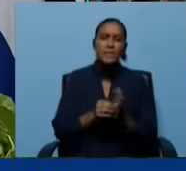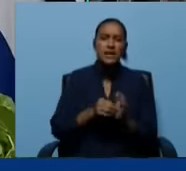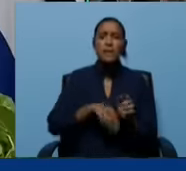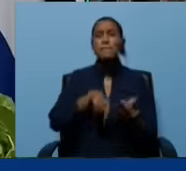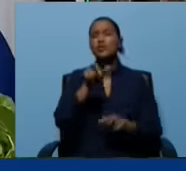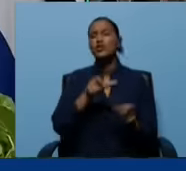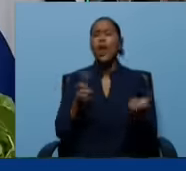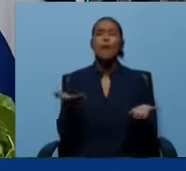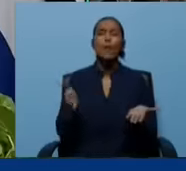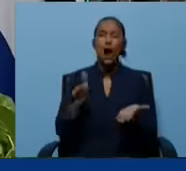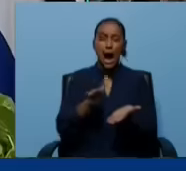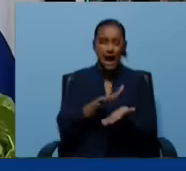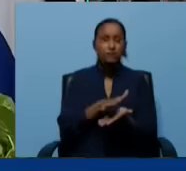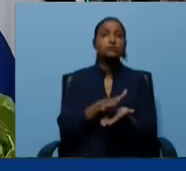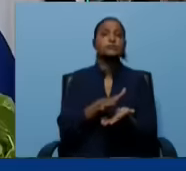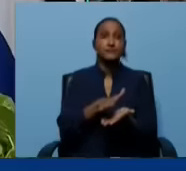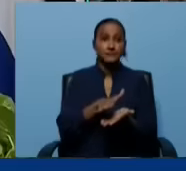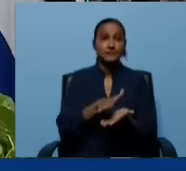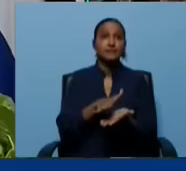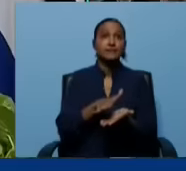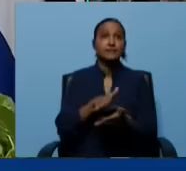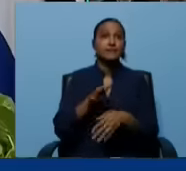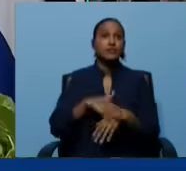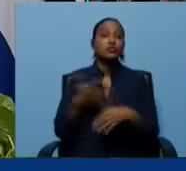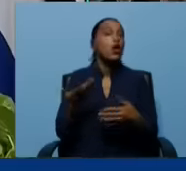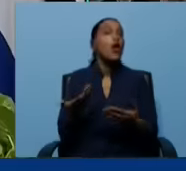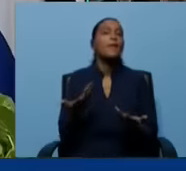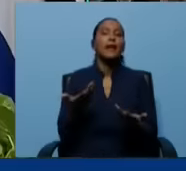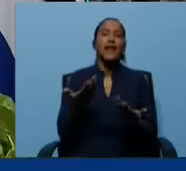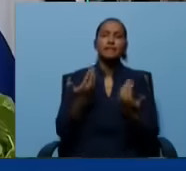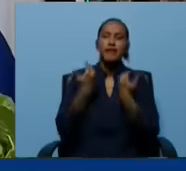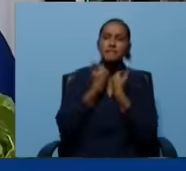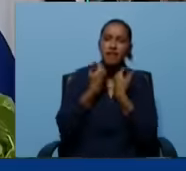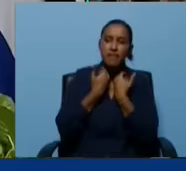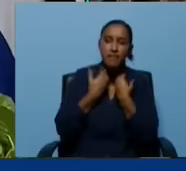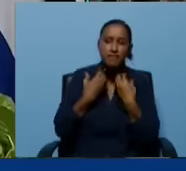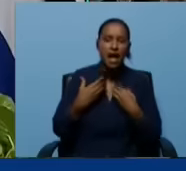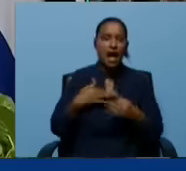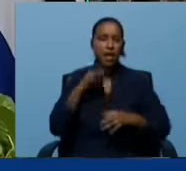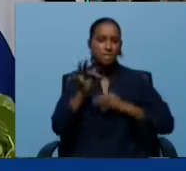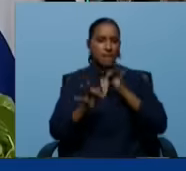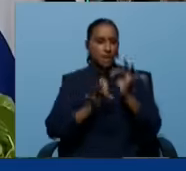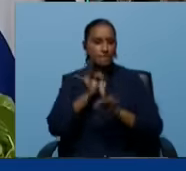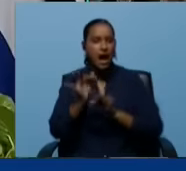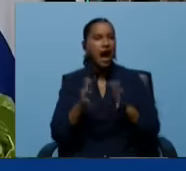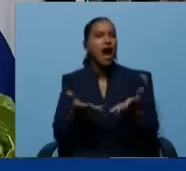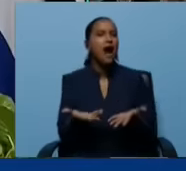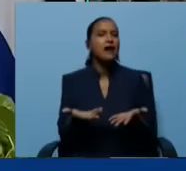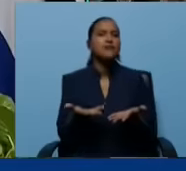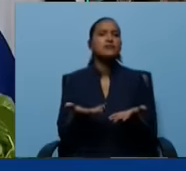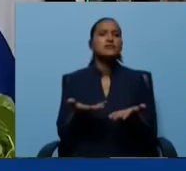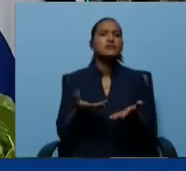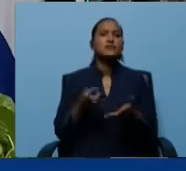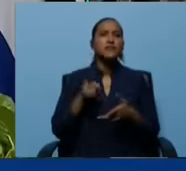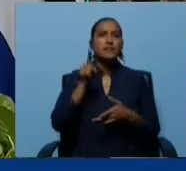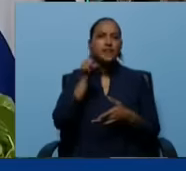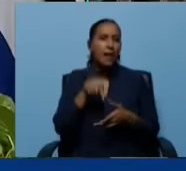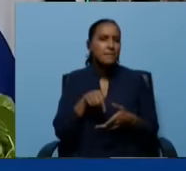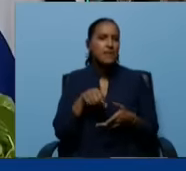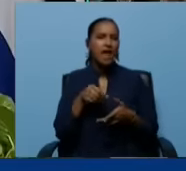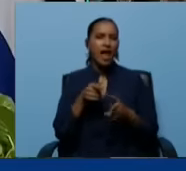ciudadanos por enfermedades provocadas por las radiaciones.